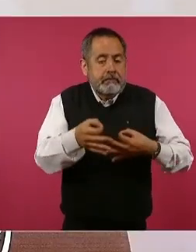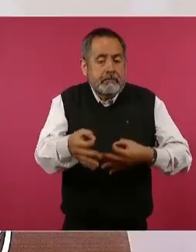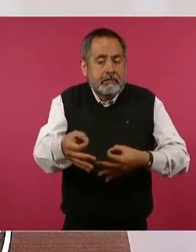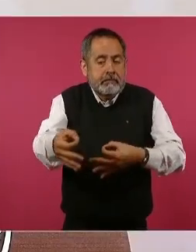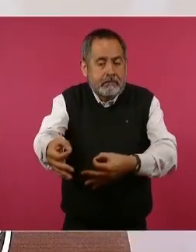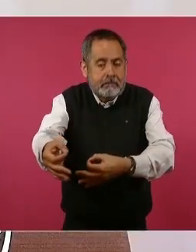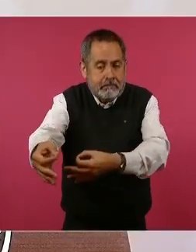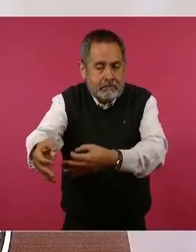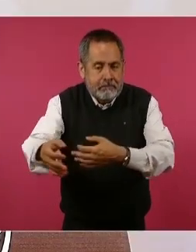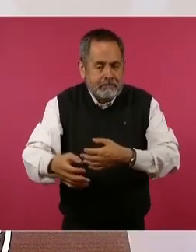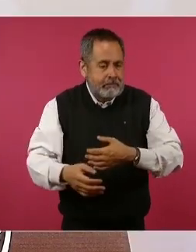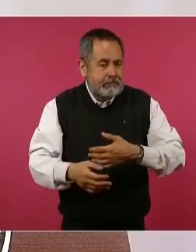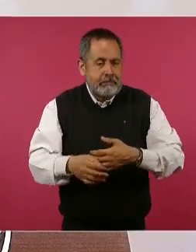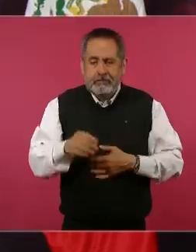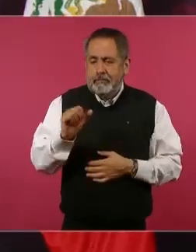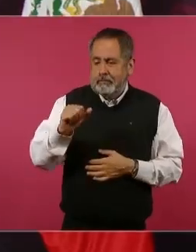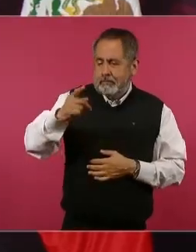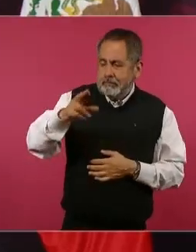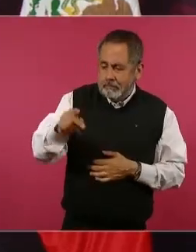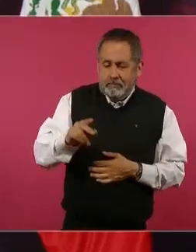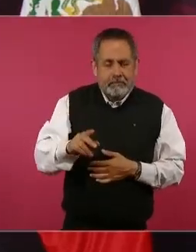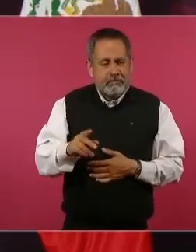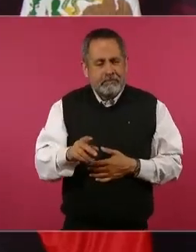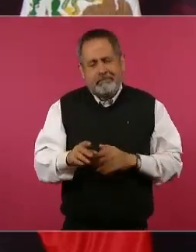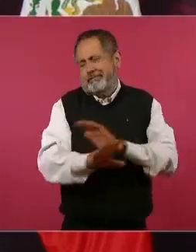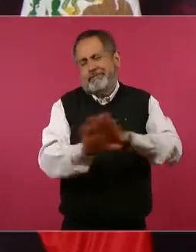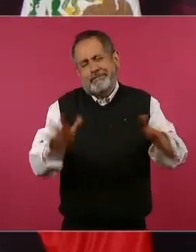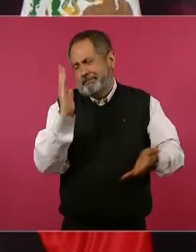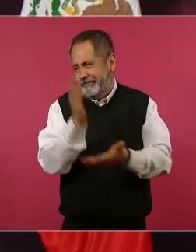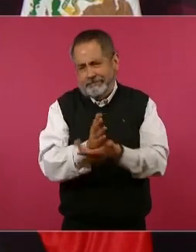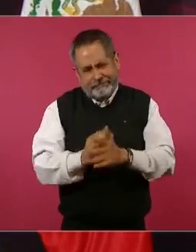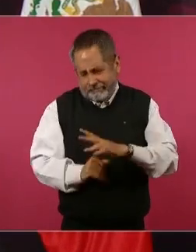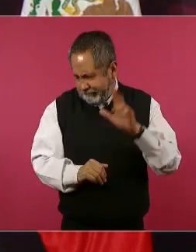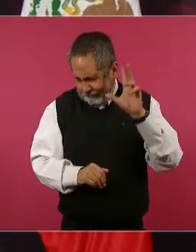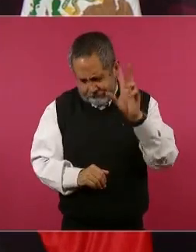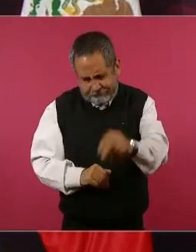de amparos y otros amparos y otros amparos. No,